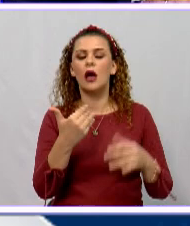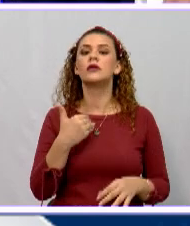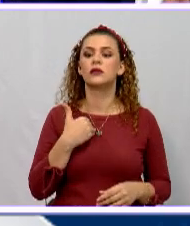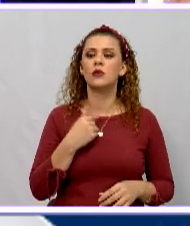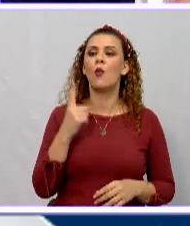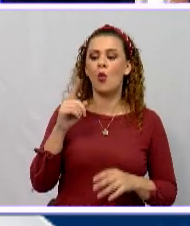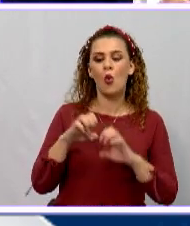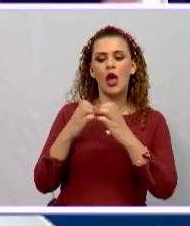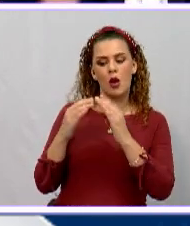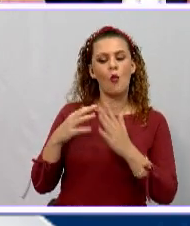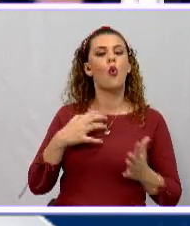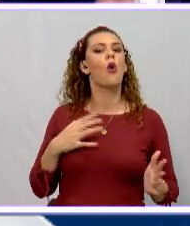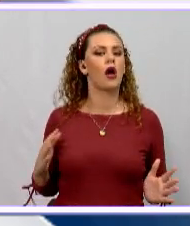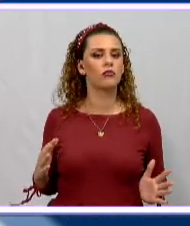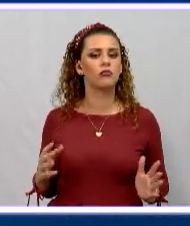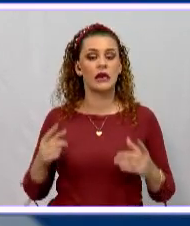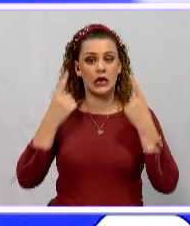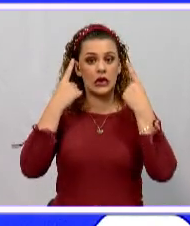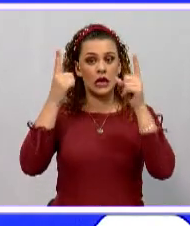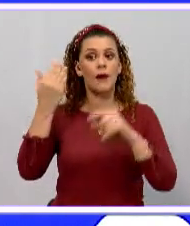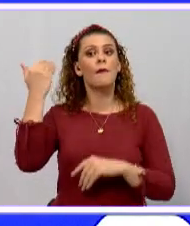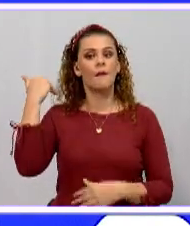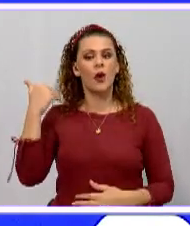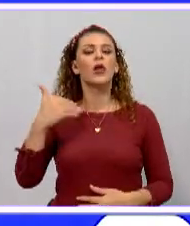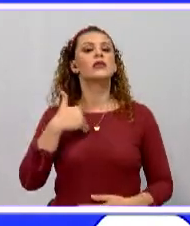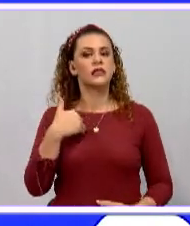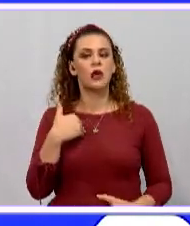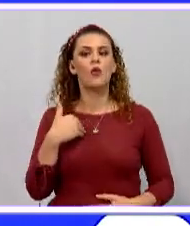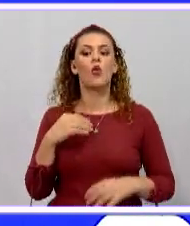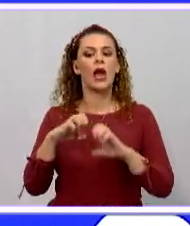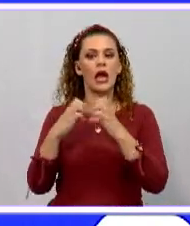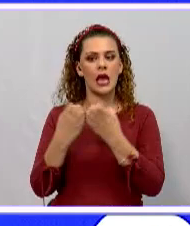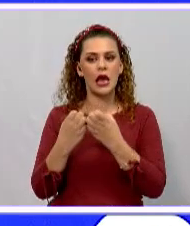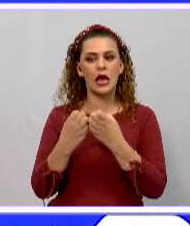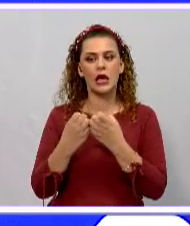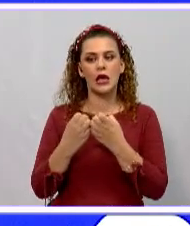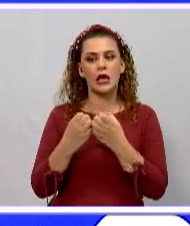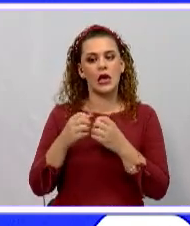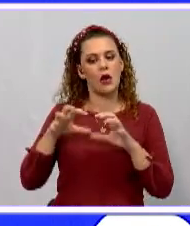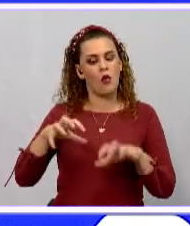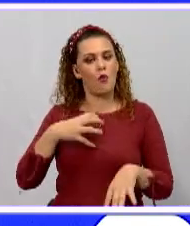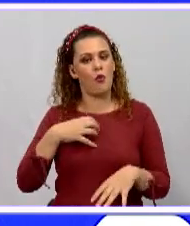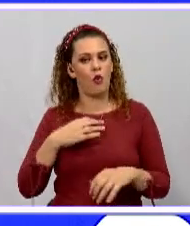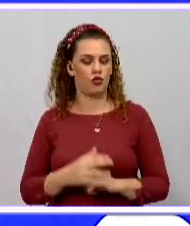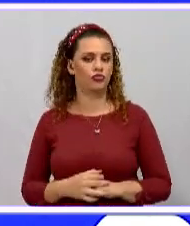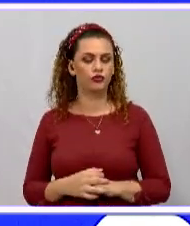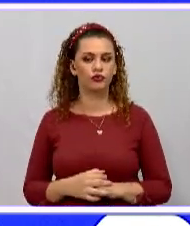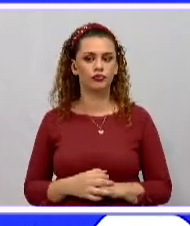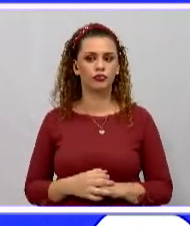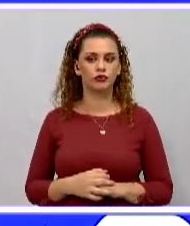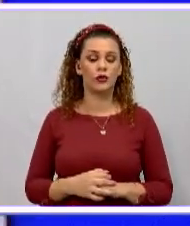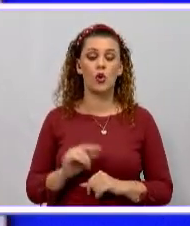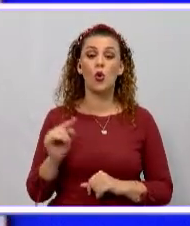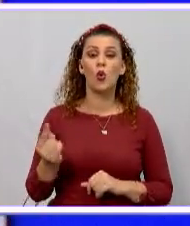una selección local y parte del éxito en el pasado era que teníamos una selección de foráneos de hecho vea Qué interesante Tabo que